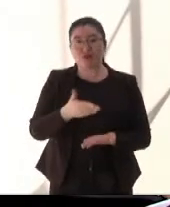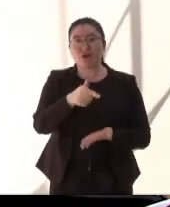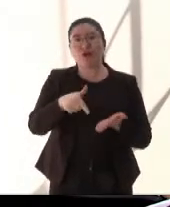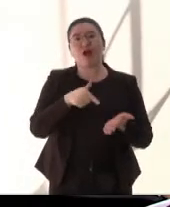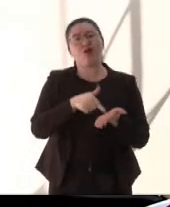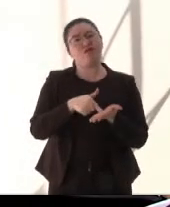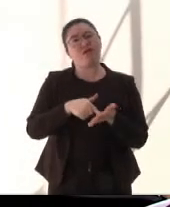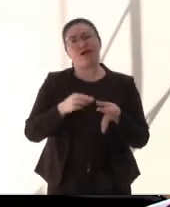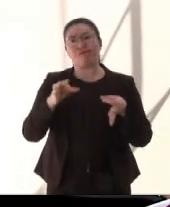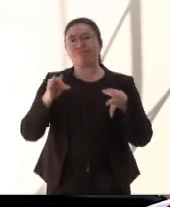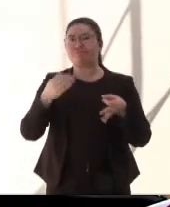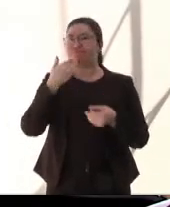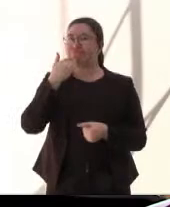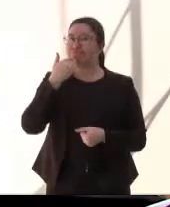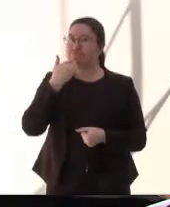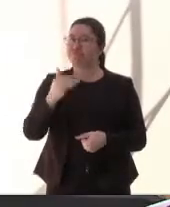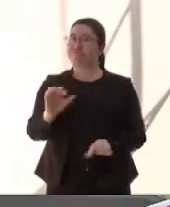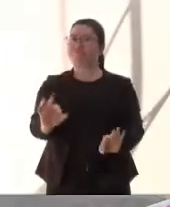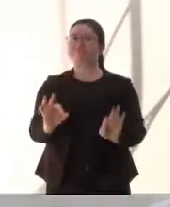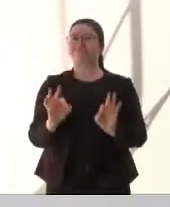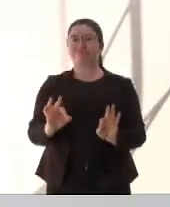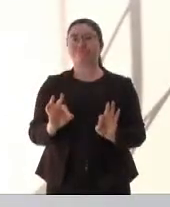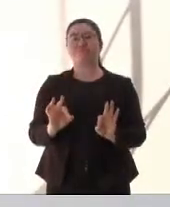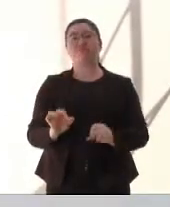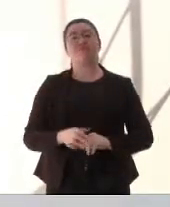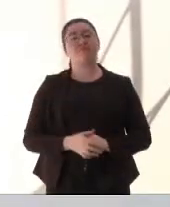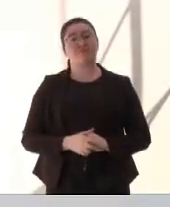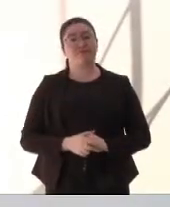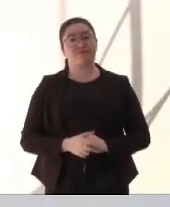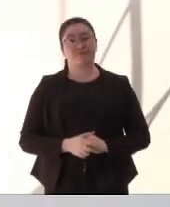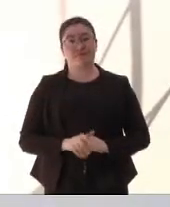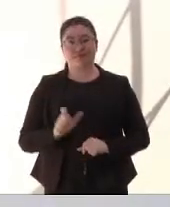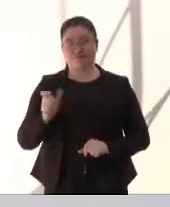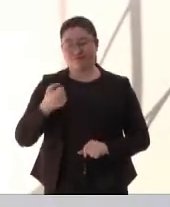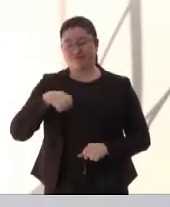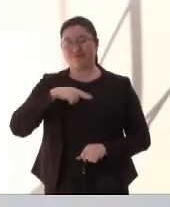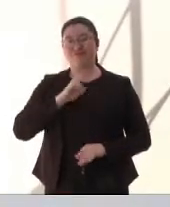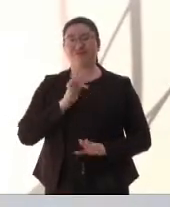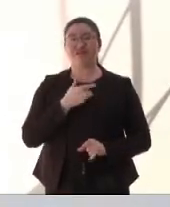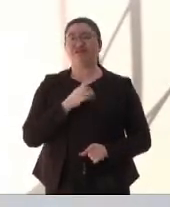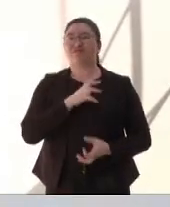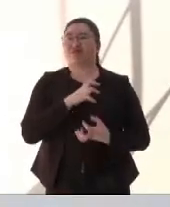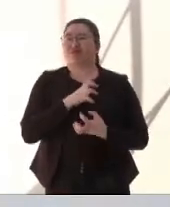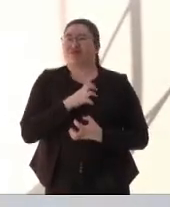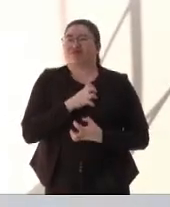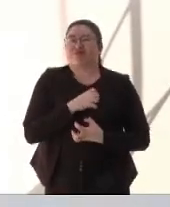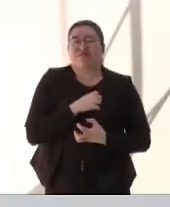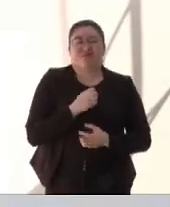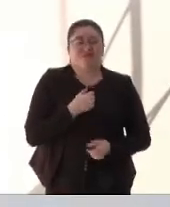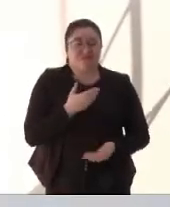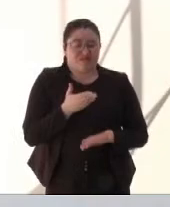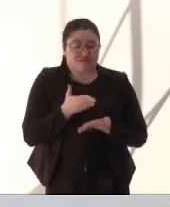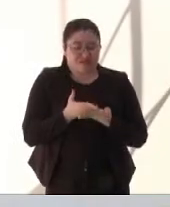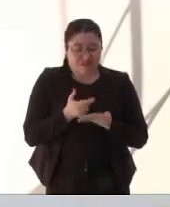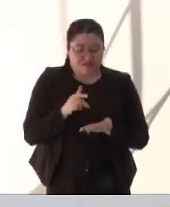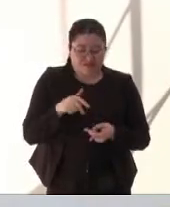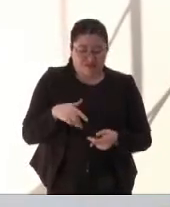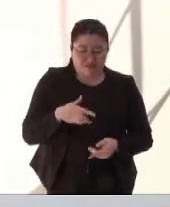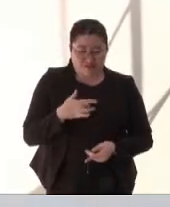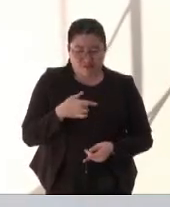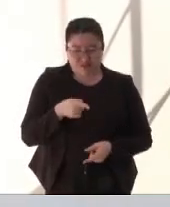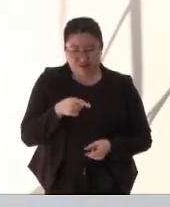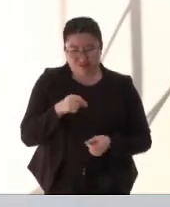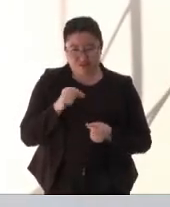mejores instalaciones, en las que ya cuando viene uno con el corazón oprimido, empieza uno a sentir que llegó al